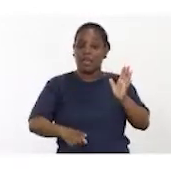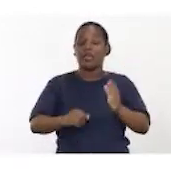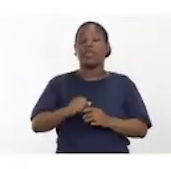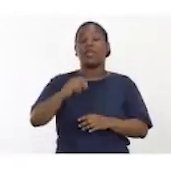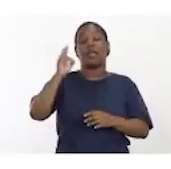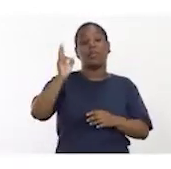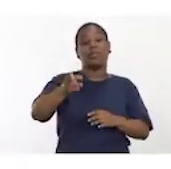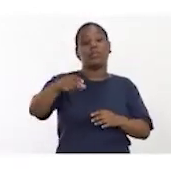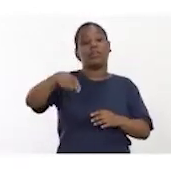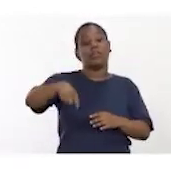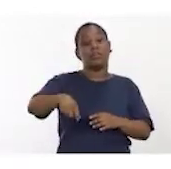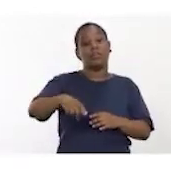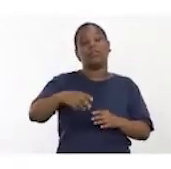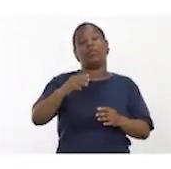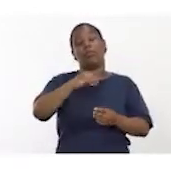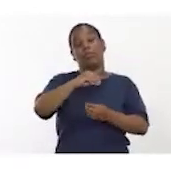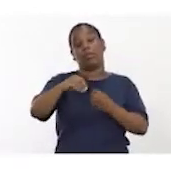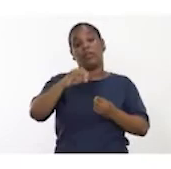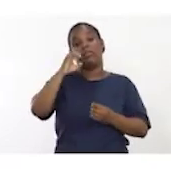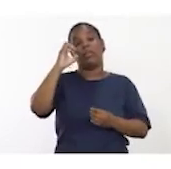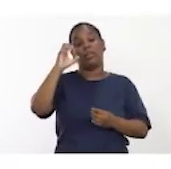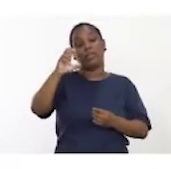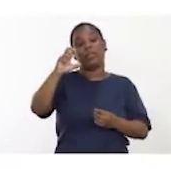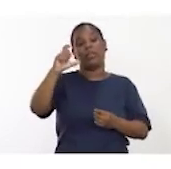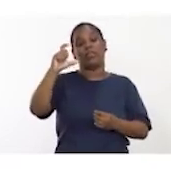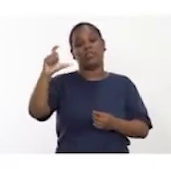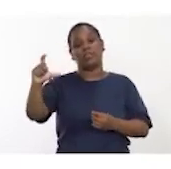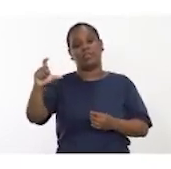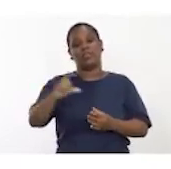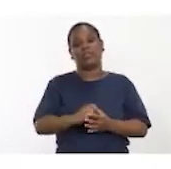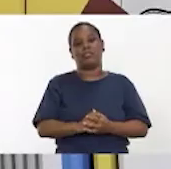gravitatoria en energía cinética.